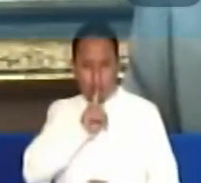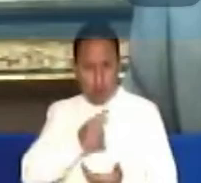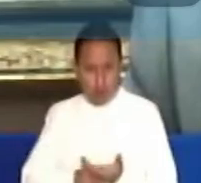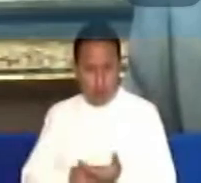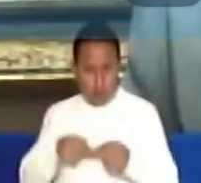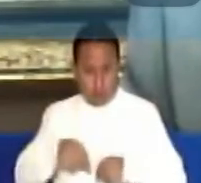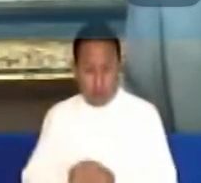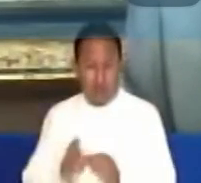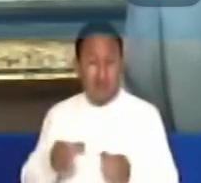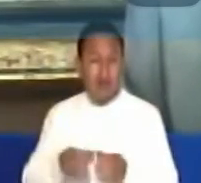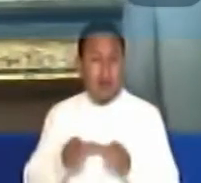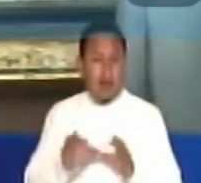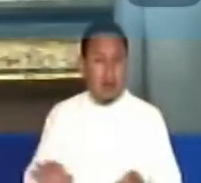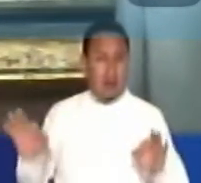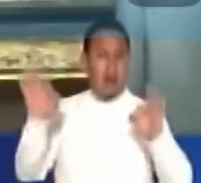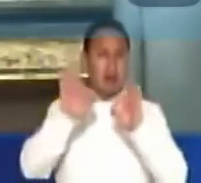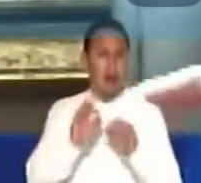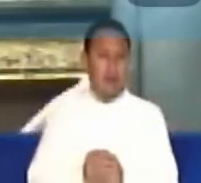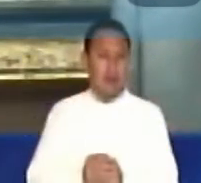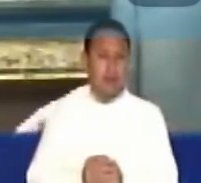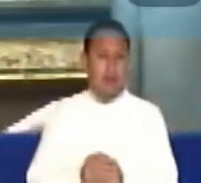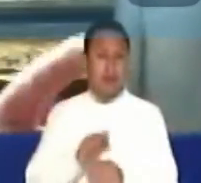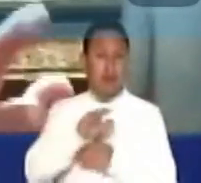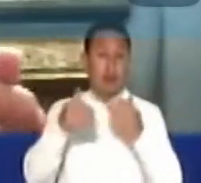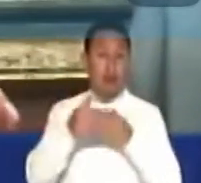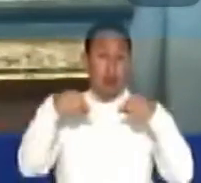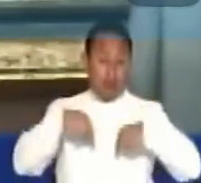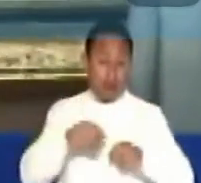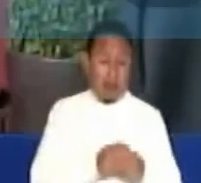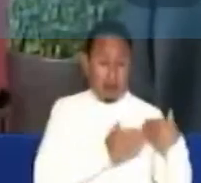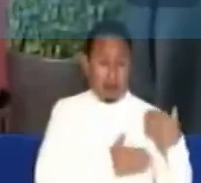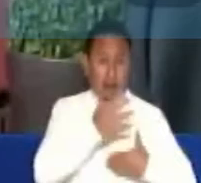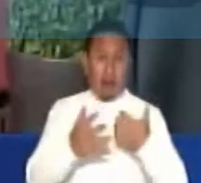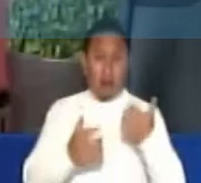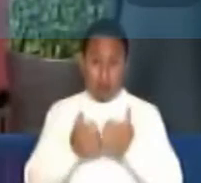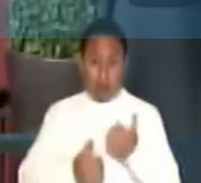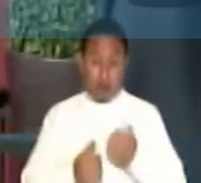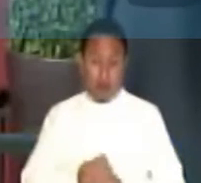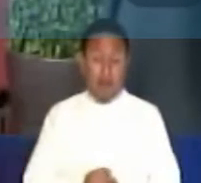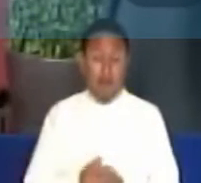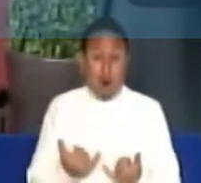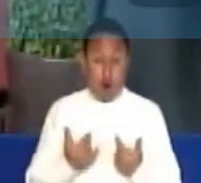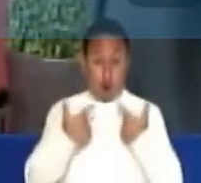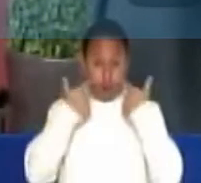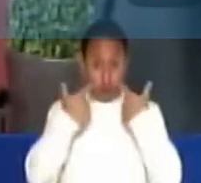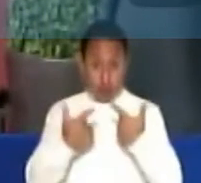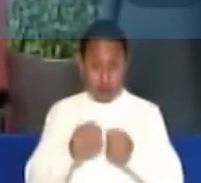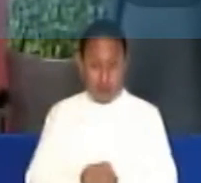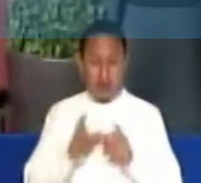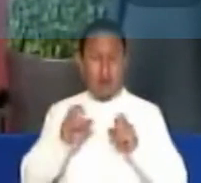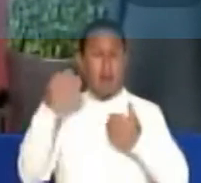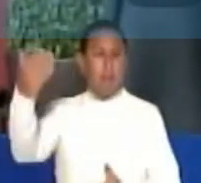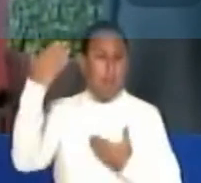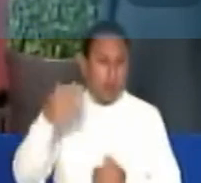el asunto trascendente de toda esta cronología. Hay que estar atentos para que las movidas políticas